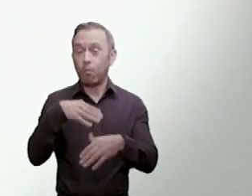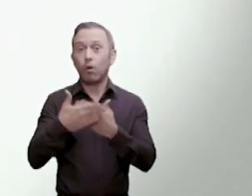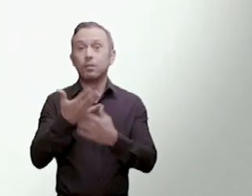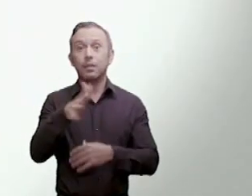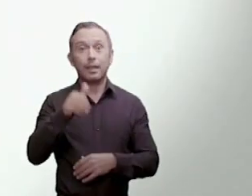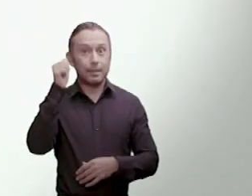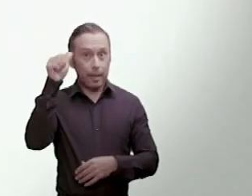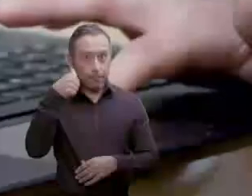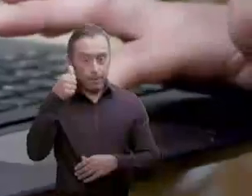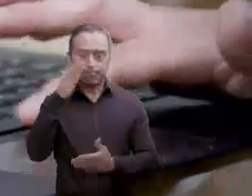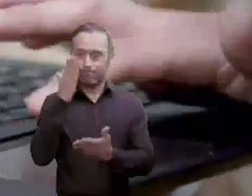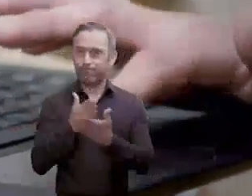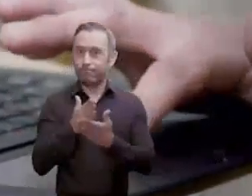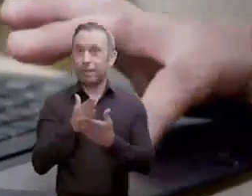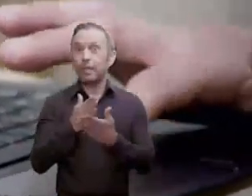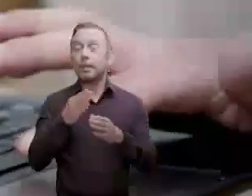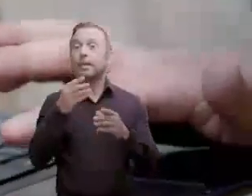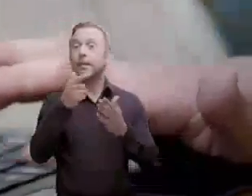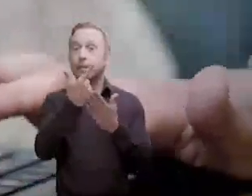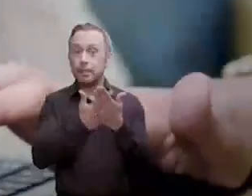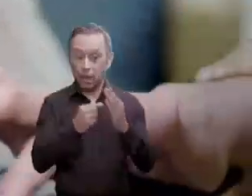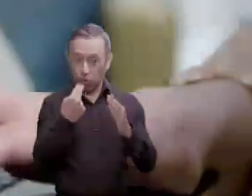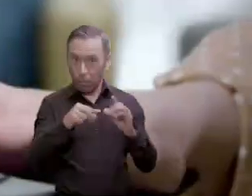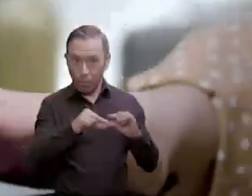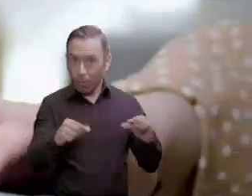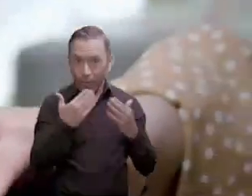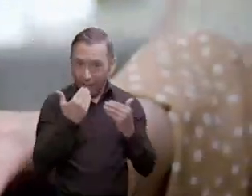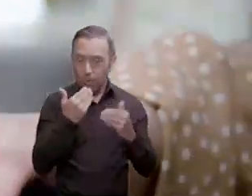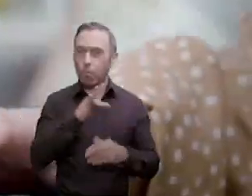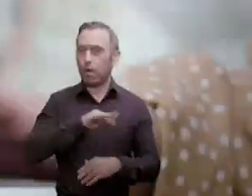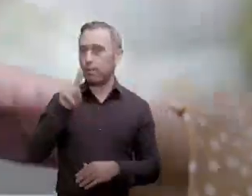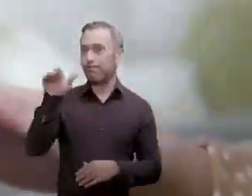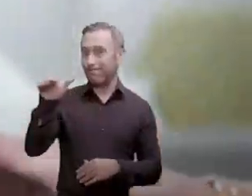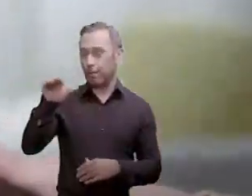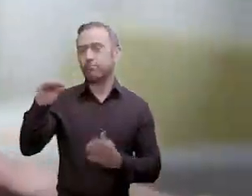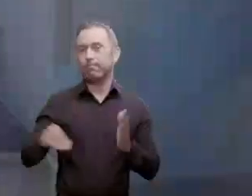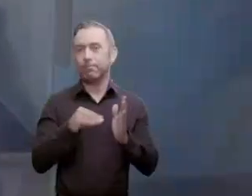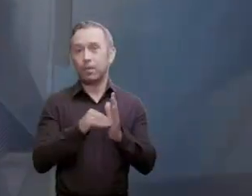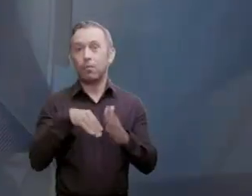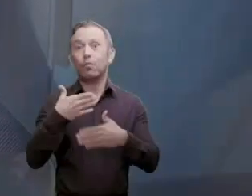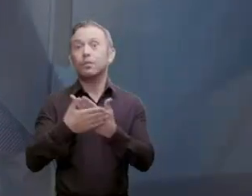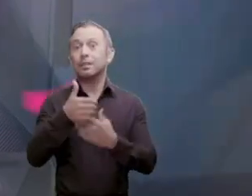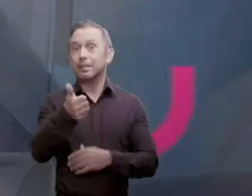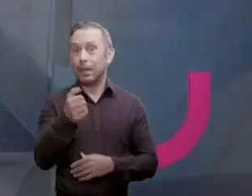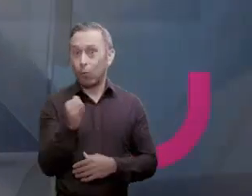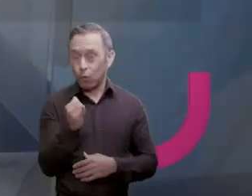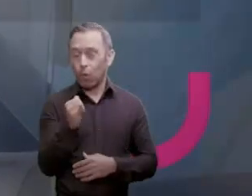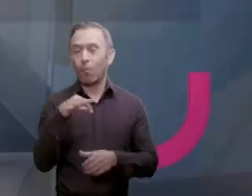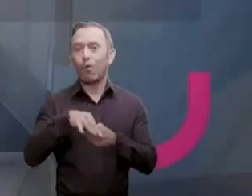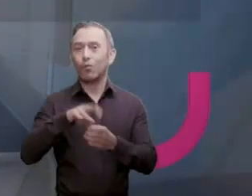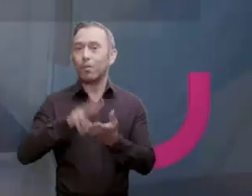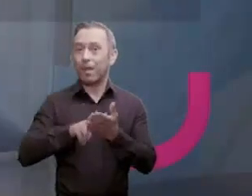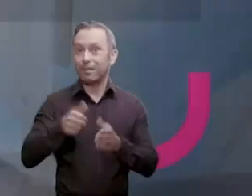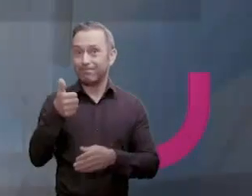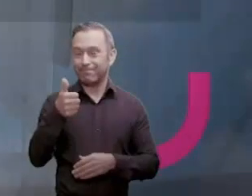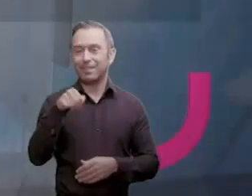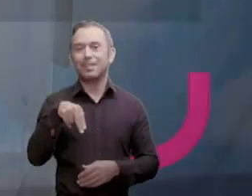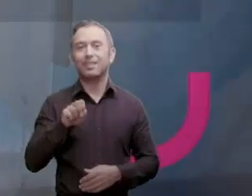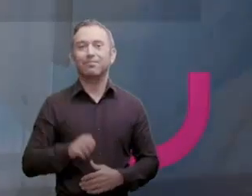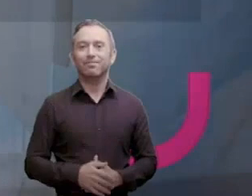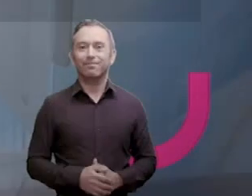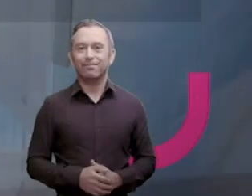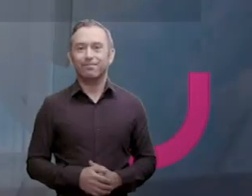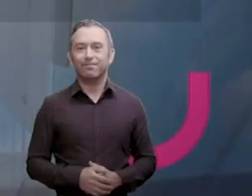Tienes hasta el 10 de abril. Y si no estás en la lista nominal, pide una rectificación para que te incluyan. El 6 de junio, el voto sale y vale.